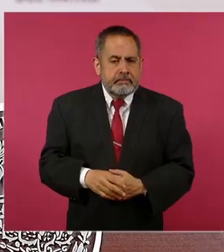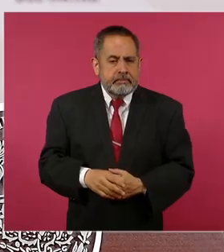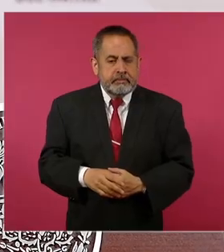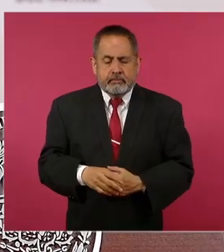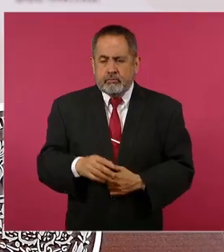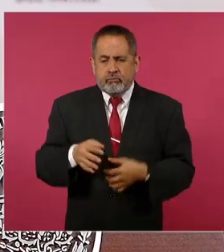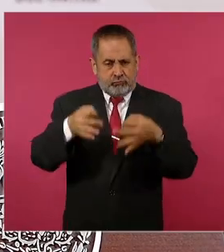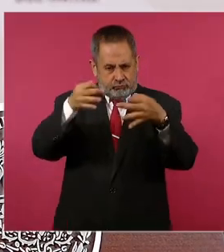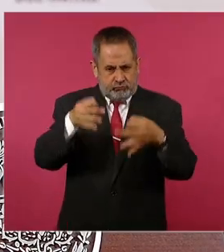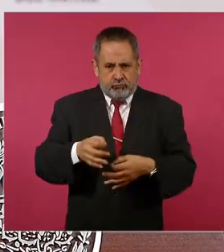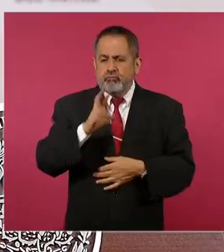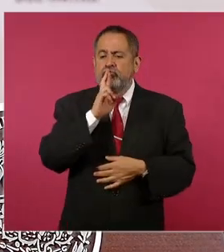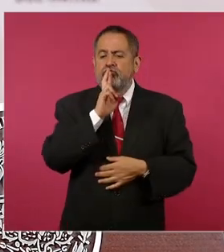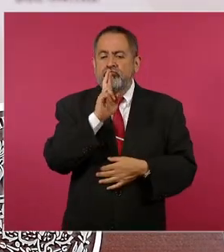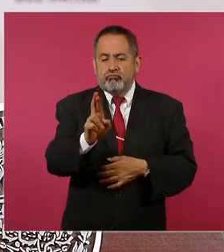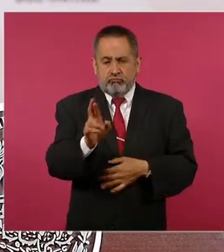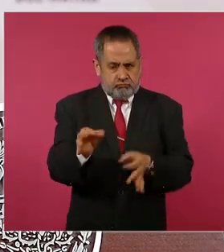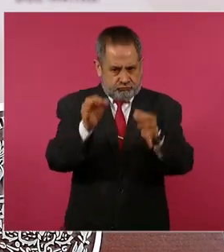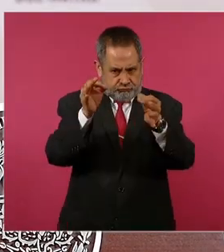oficiales,